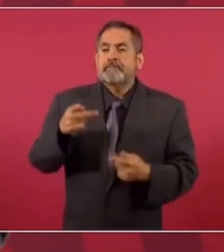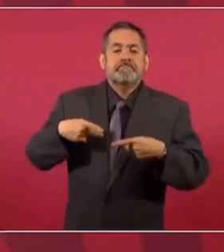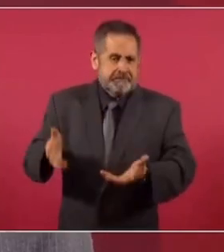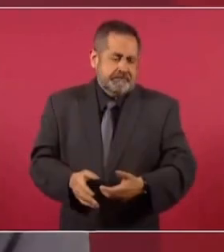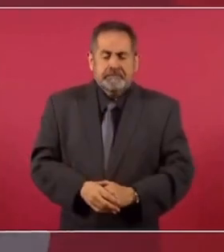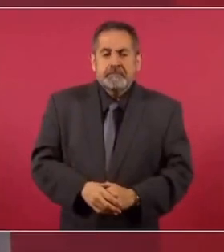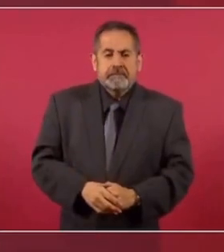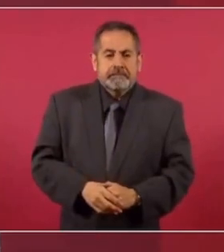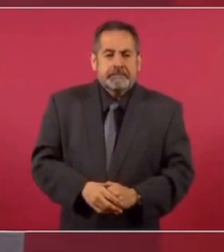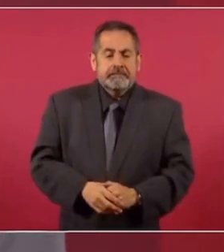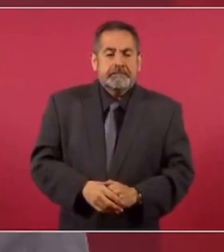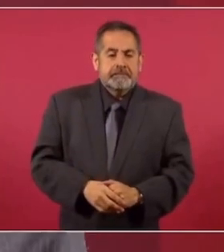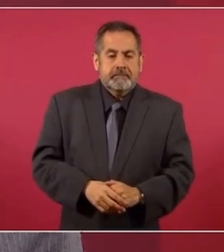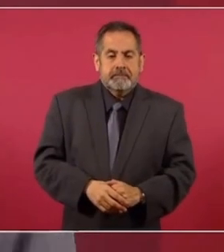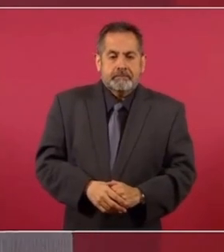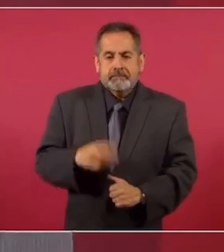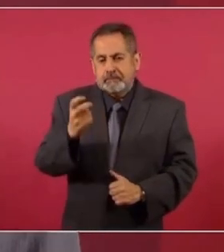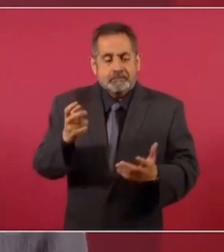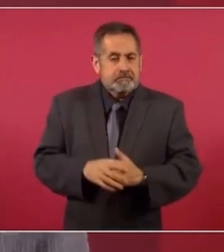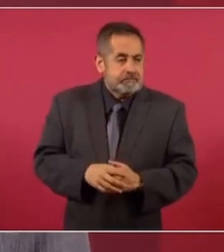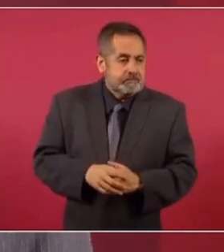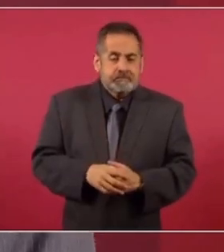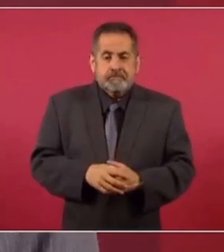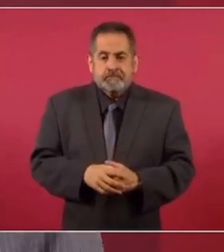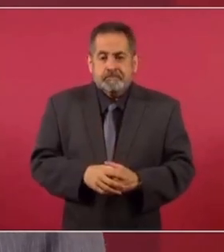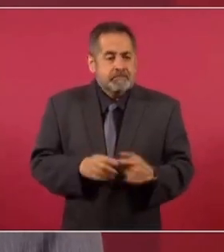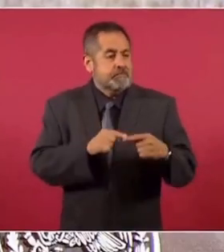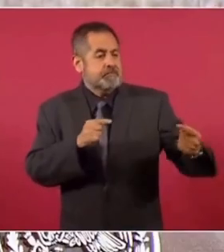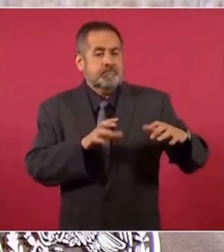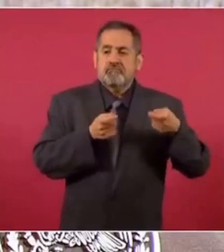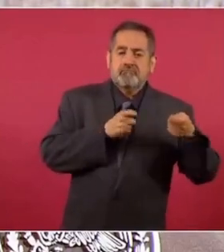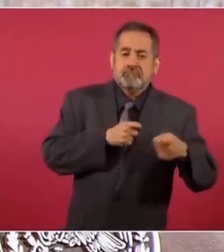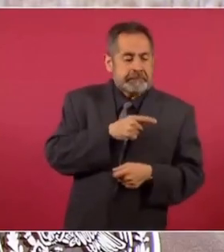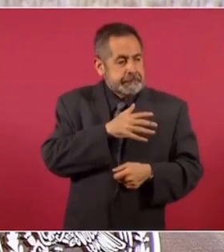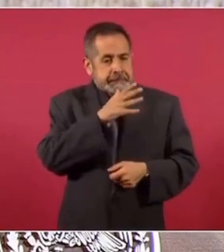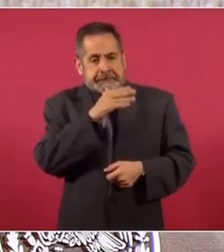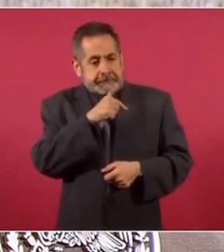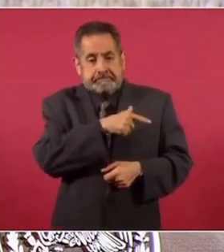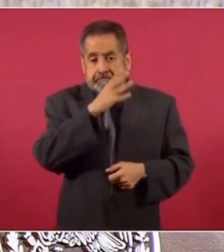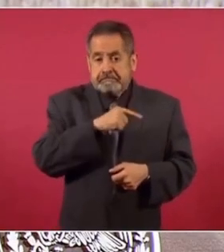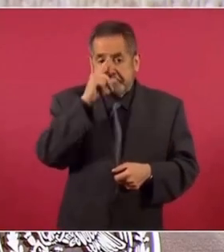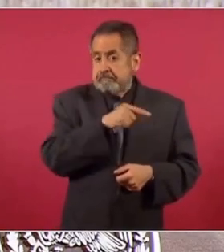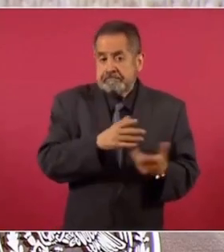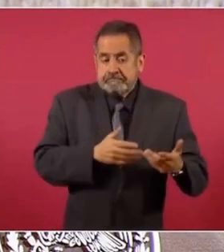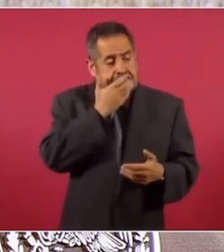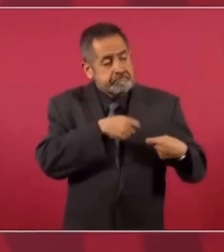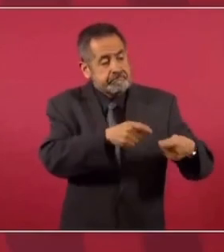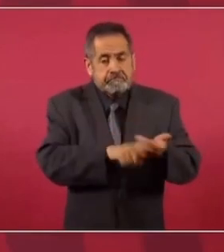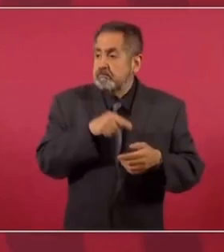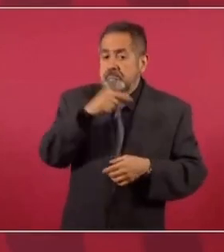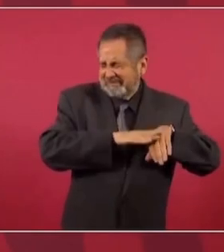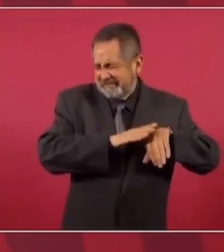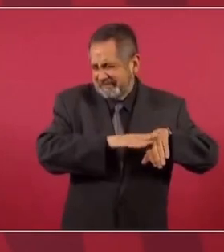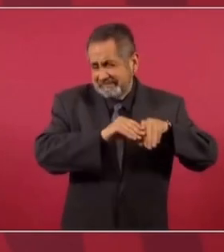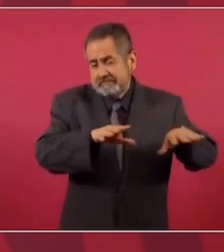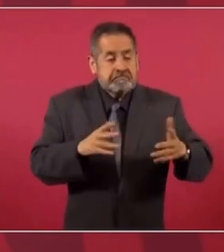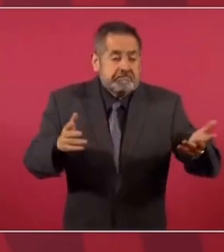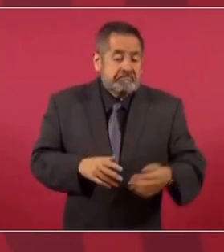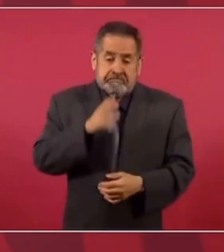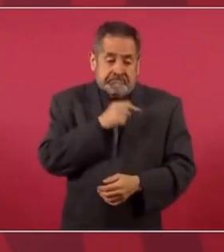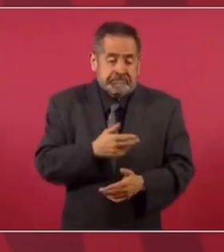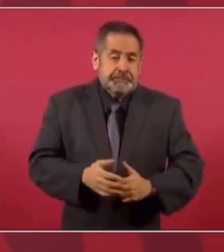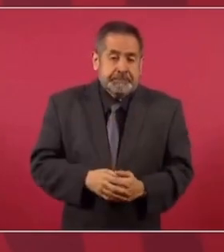tiene el pueblo. Por eso no pueden los oligarcas conservadores, con sus medios de información,